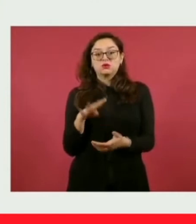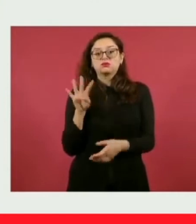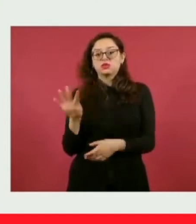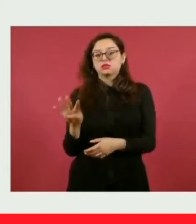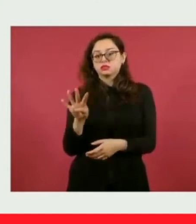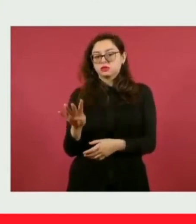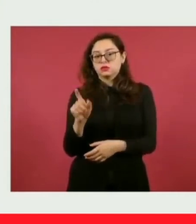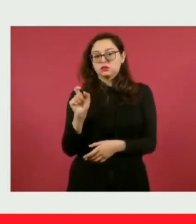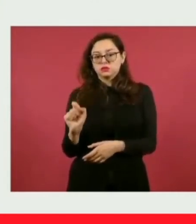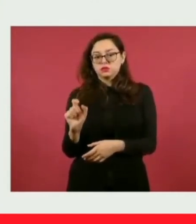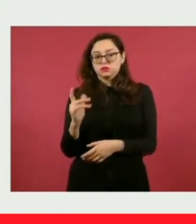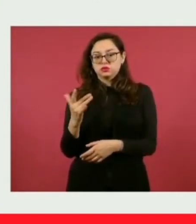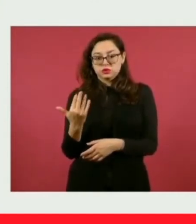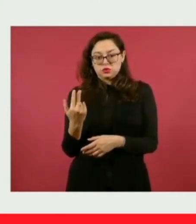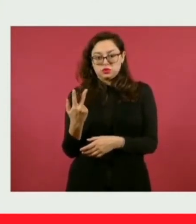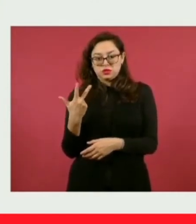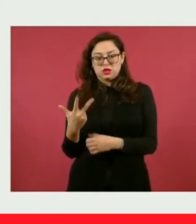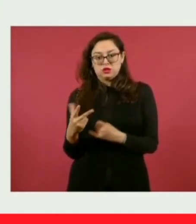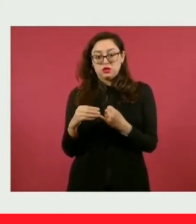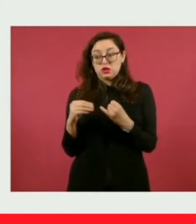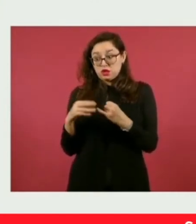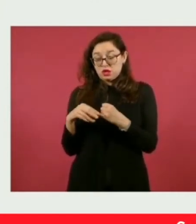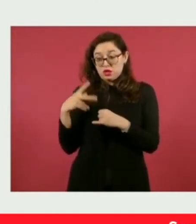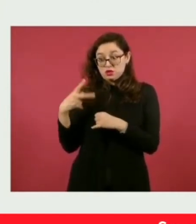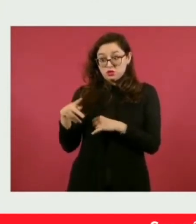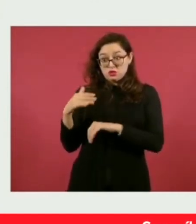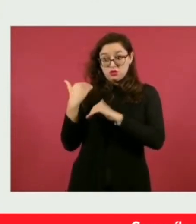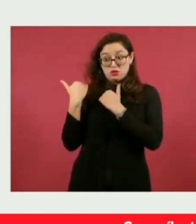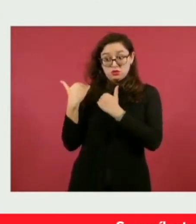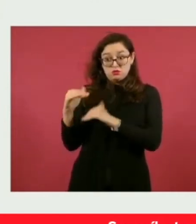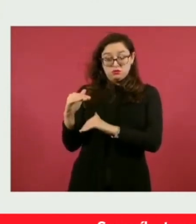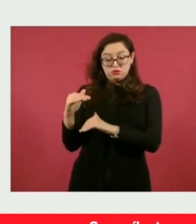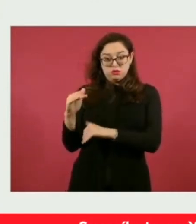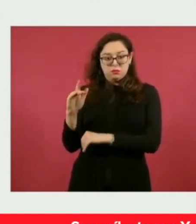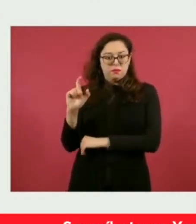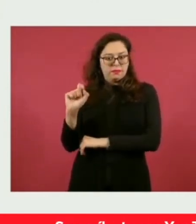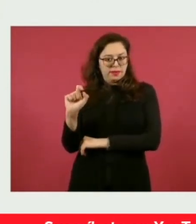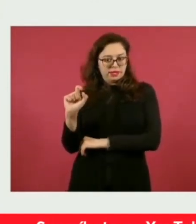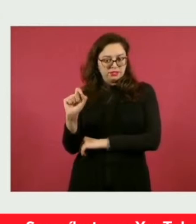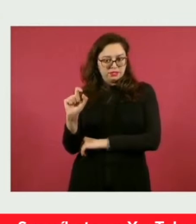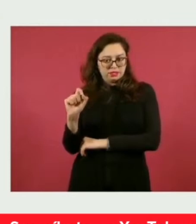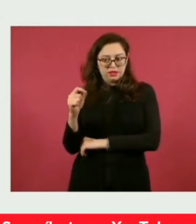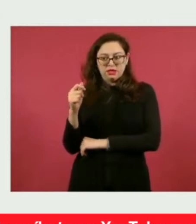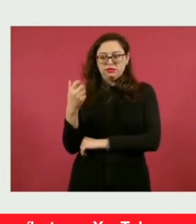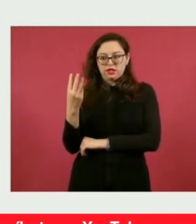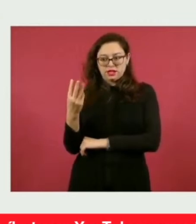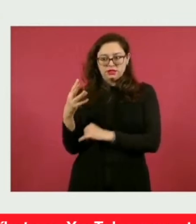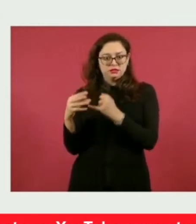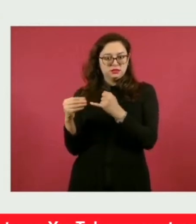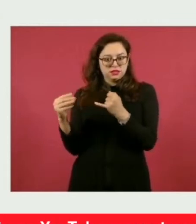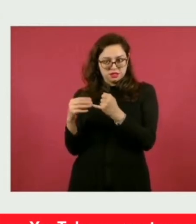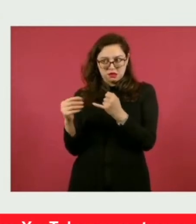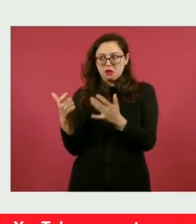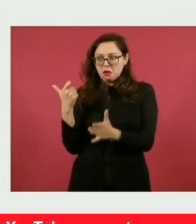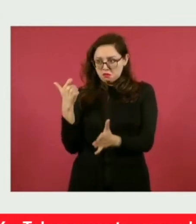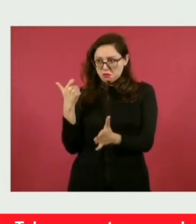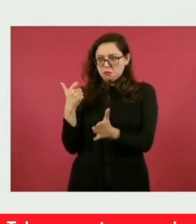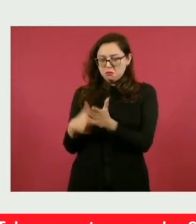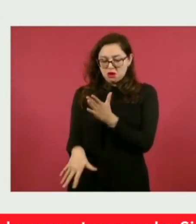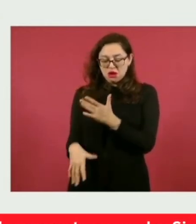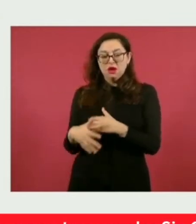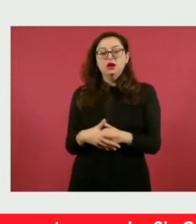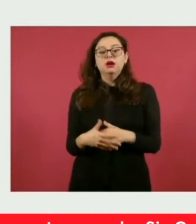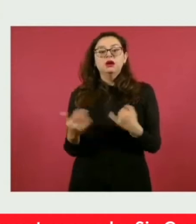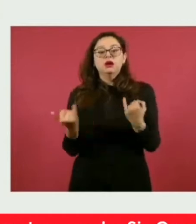con 58 centavos, cuando su máximo en esa misma región era de 20 pesos con 3 centavos. Tenemos otro caso ahí de Gas